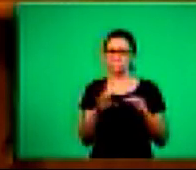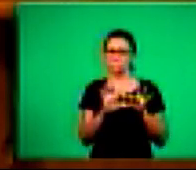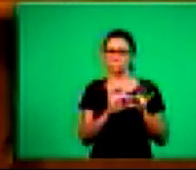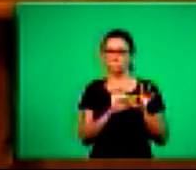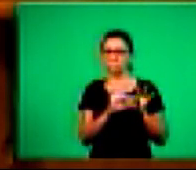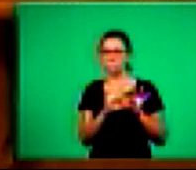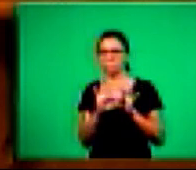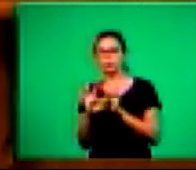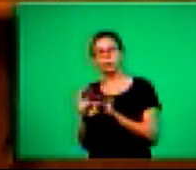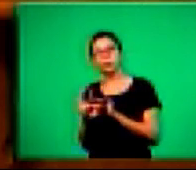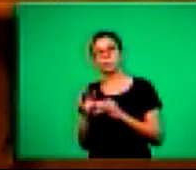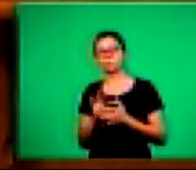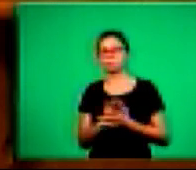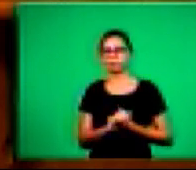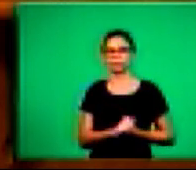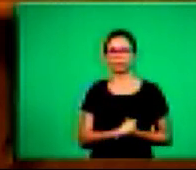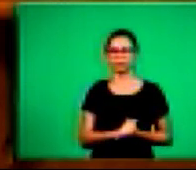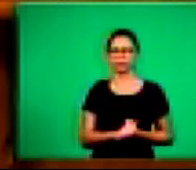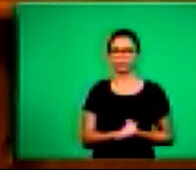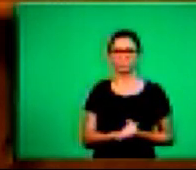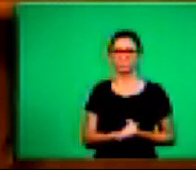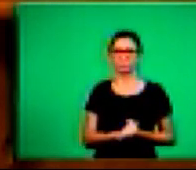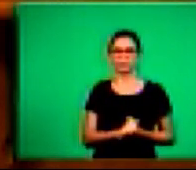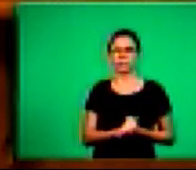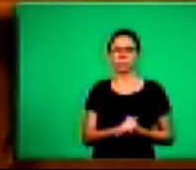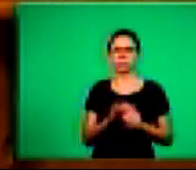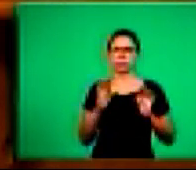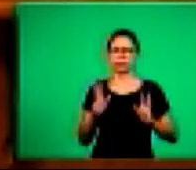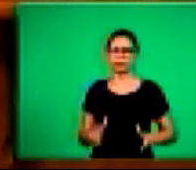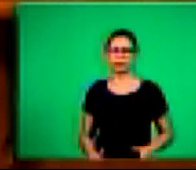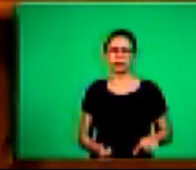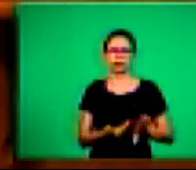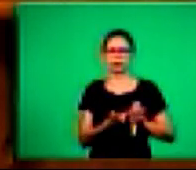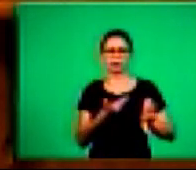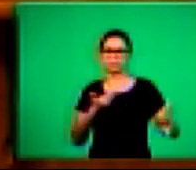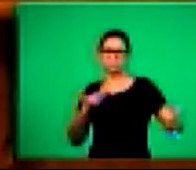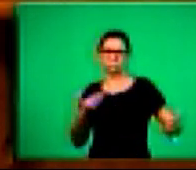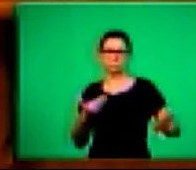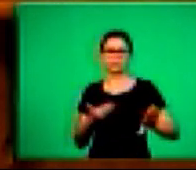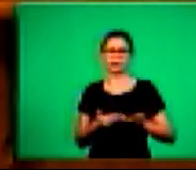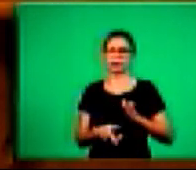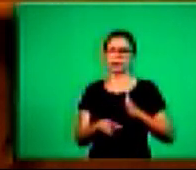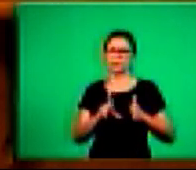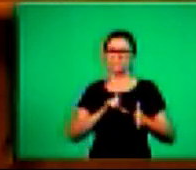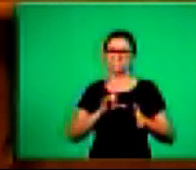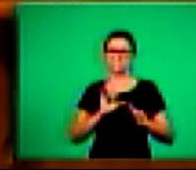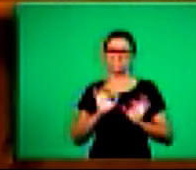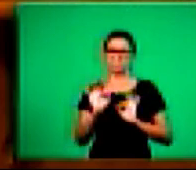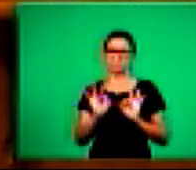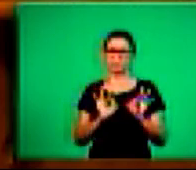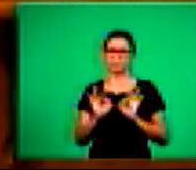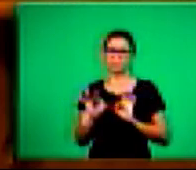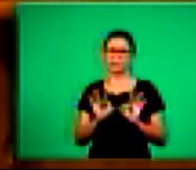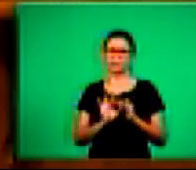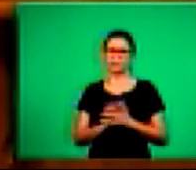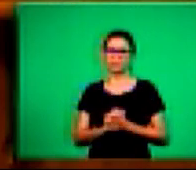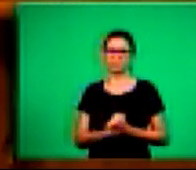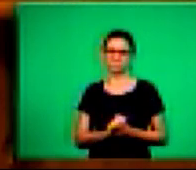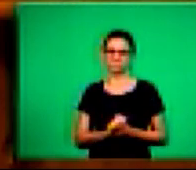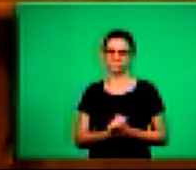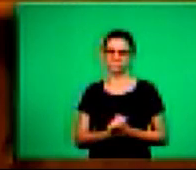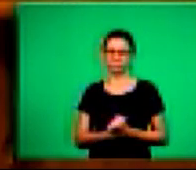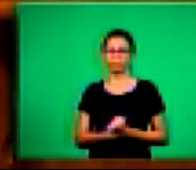detalle y no solamente esto él viste así hay una preparación para el mundo porque es óptimo la